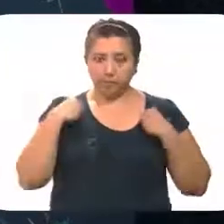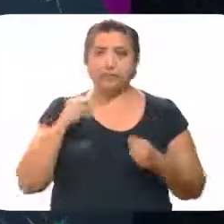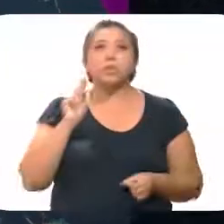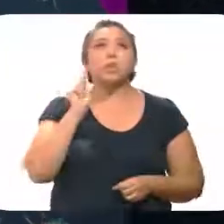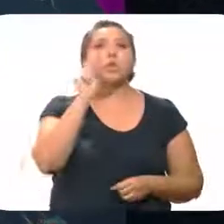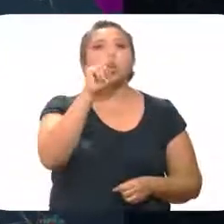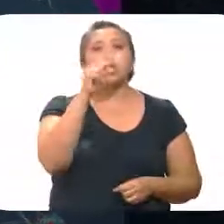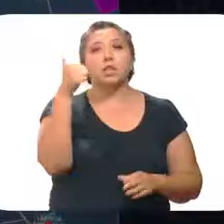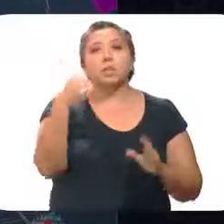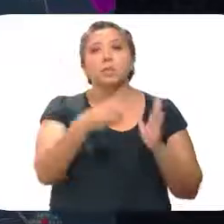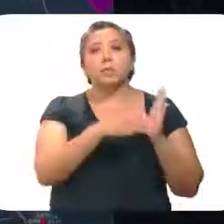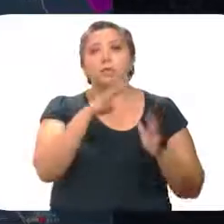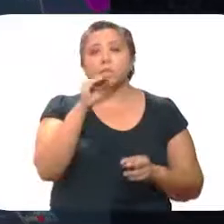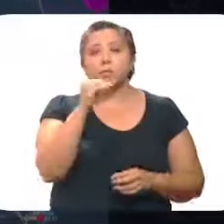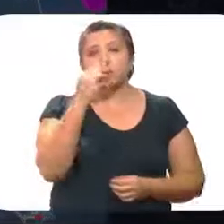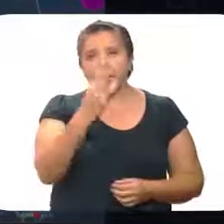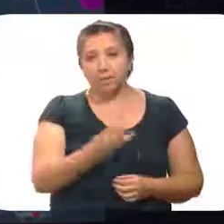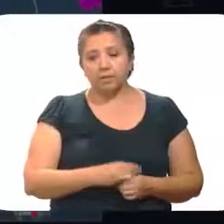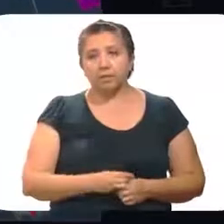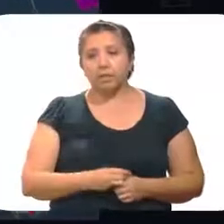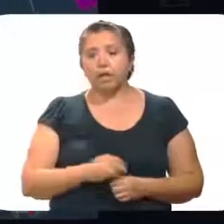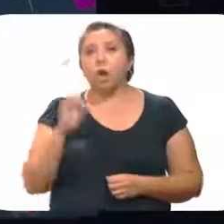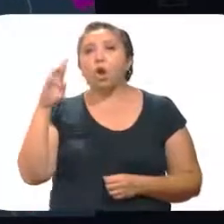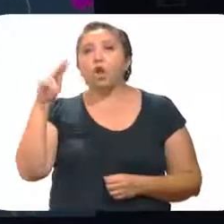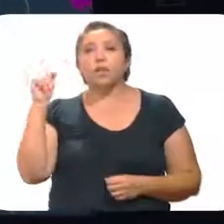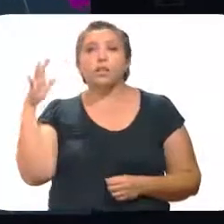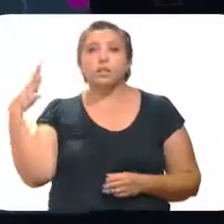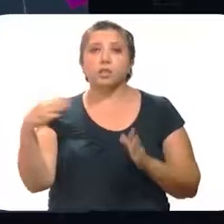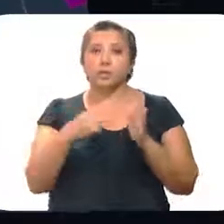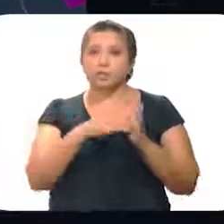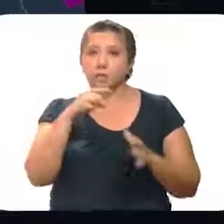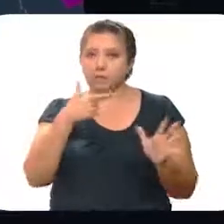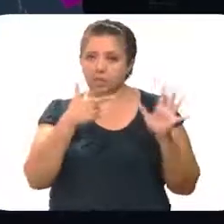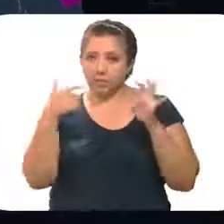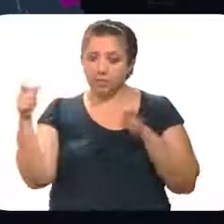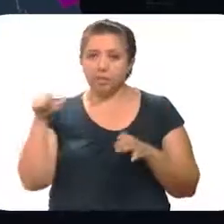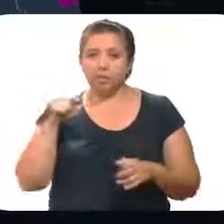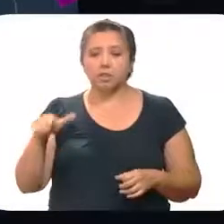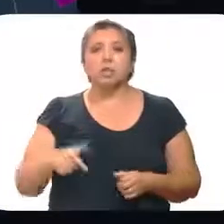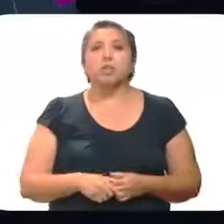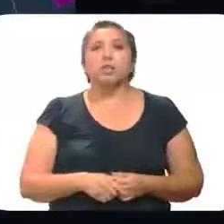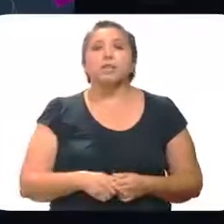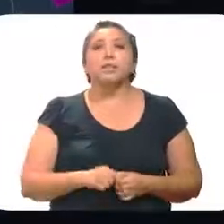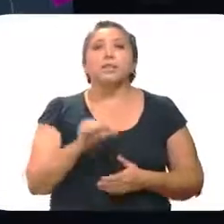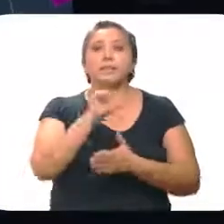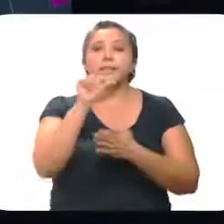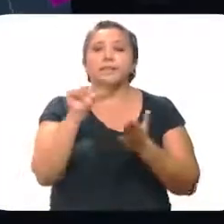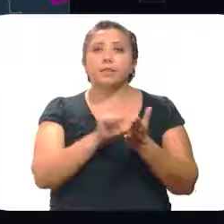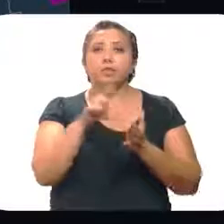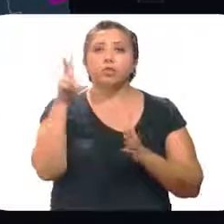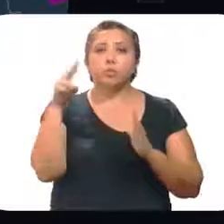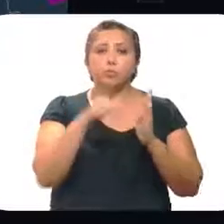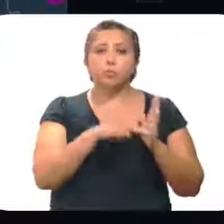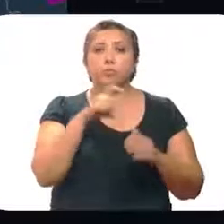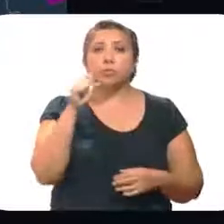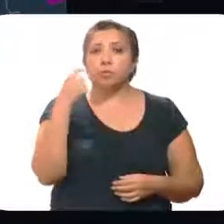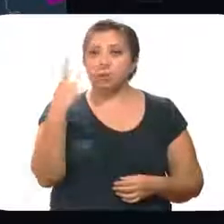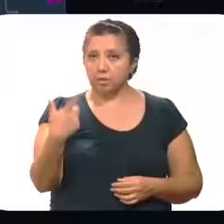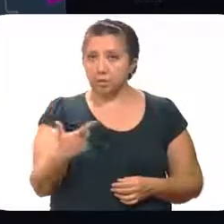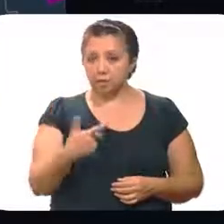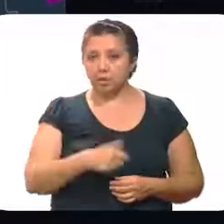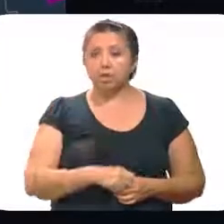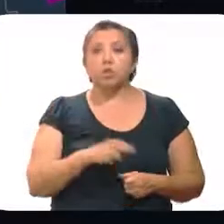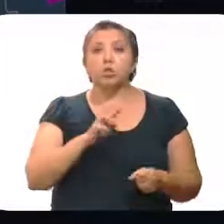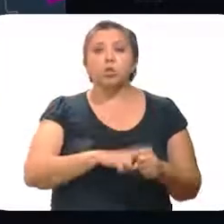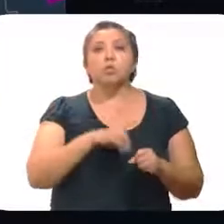la zona norte 6.093, en la zona oriente 5.717, en la zona centro 2027, en